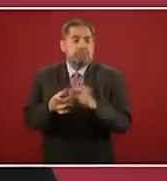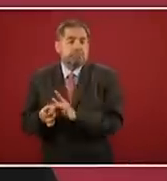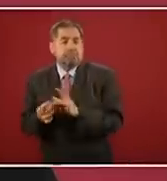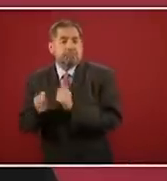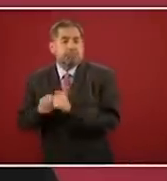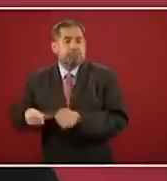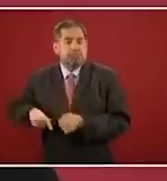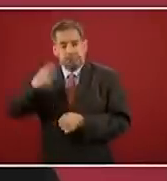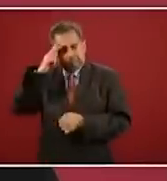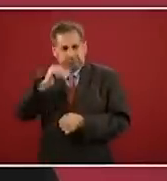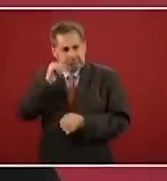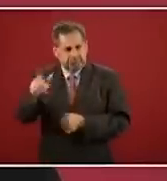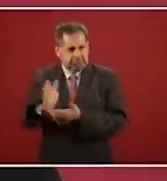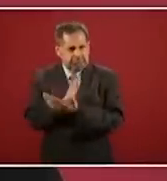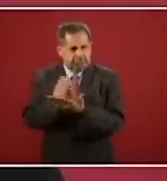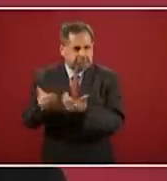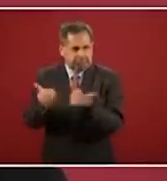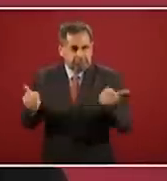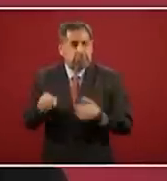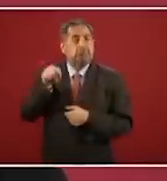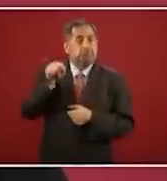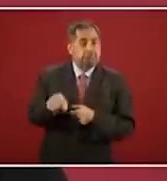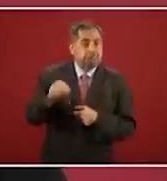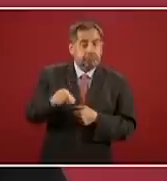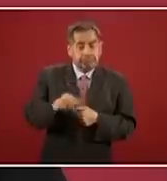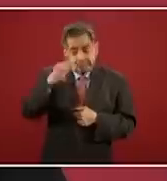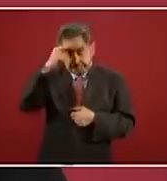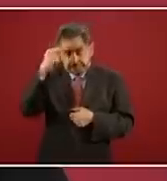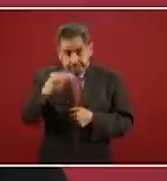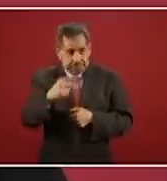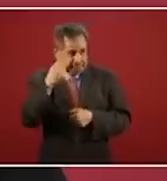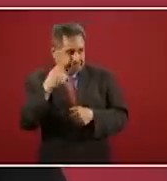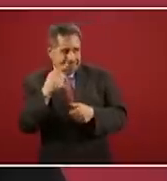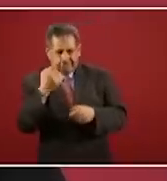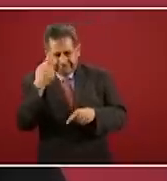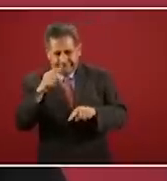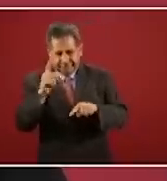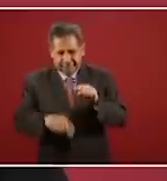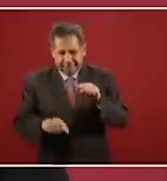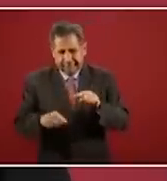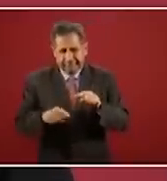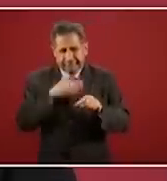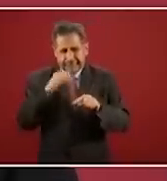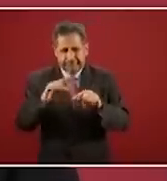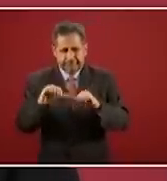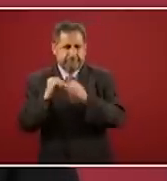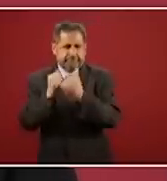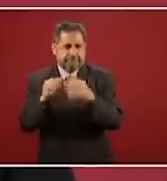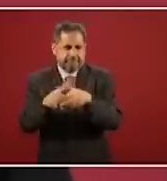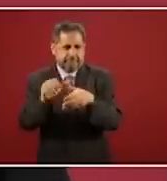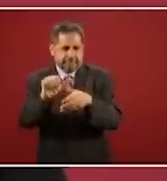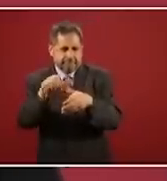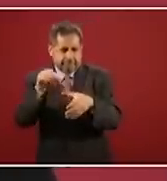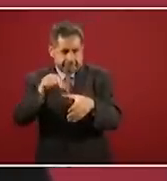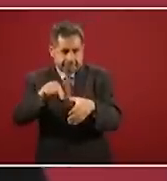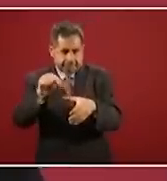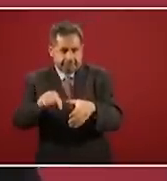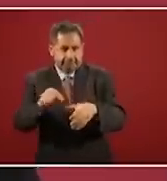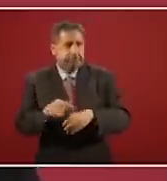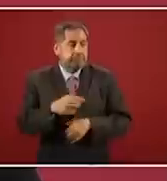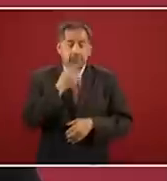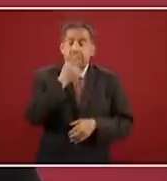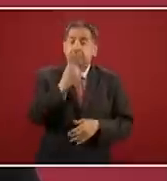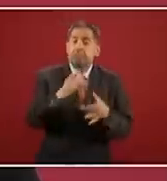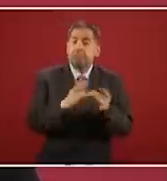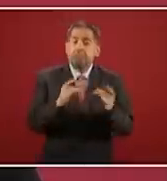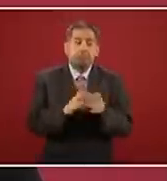México. Sin embargo, Mexicanos contra la Corrupción ha sido claro de que la percepción de combate a la corrupción ha mejorado en la